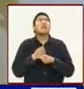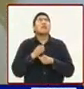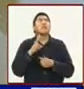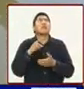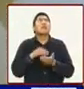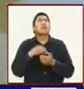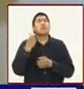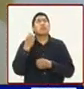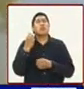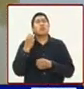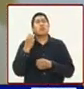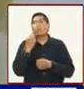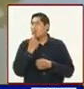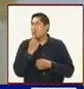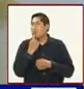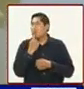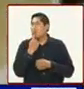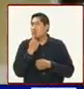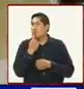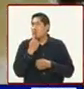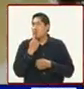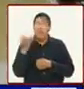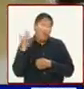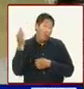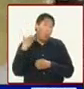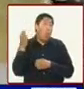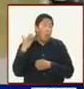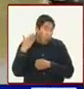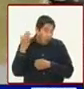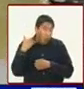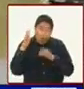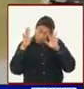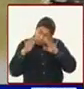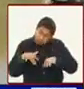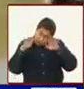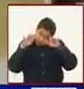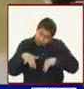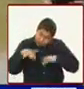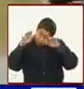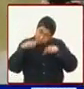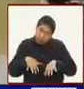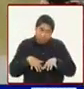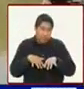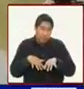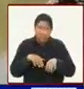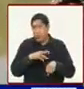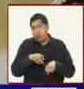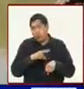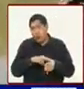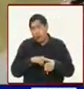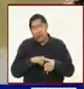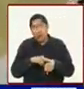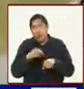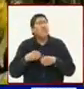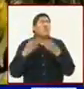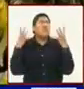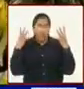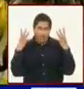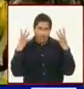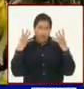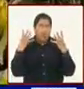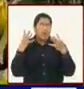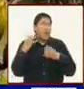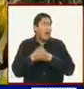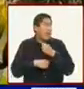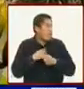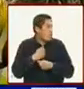2012. Fue un año con más calor y más lluvia de lo que es normal para empezar. Fue